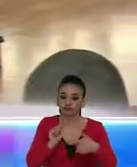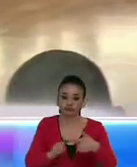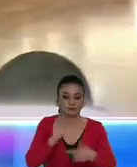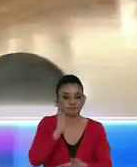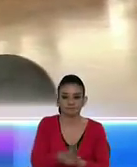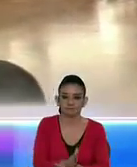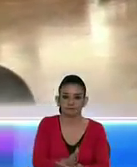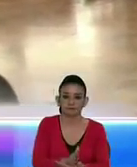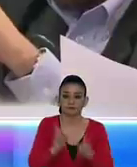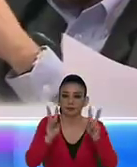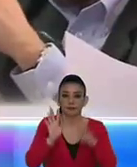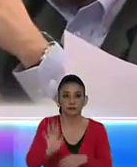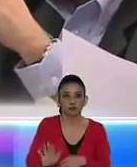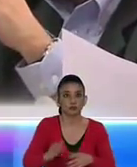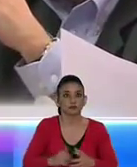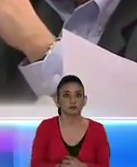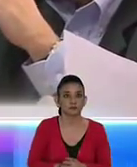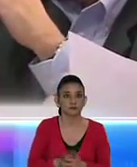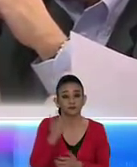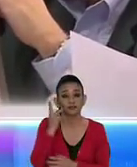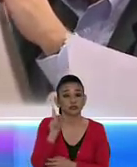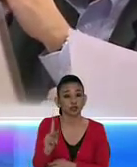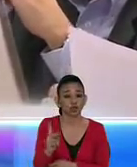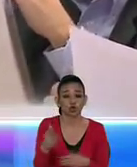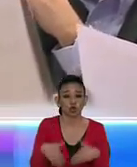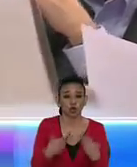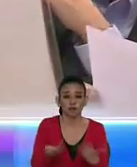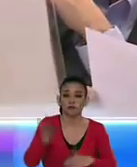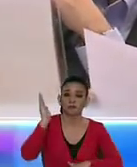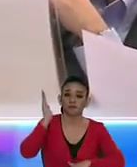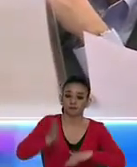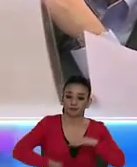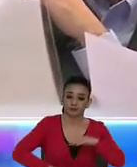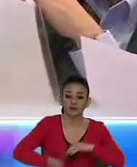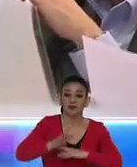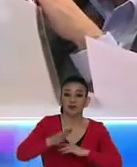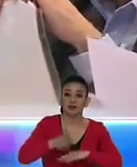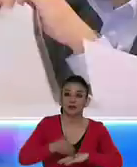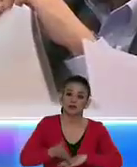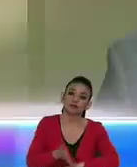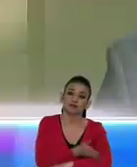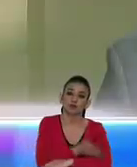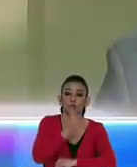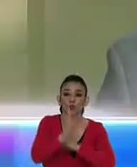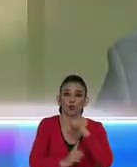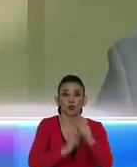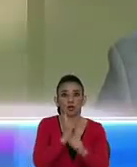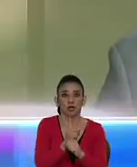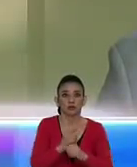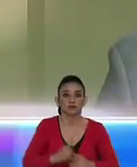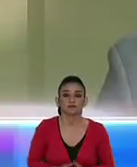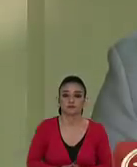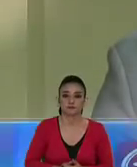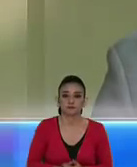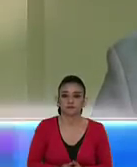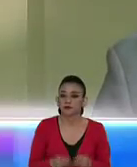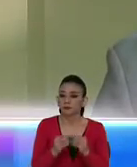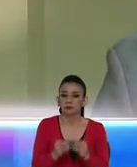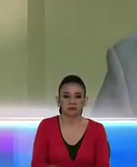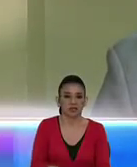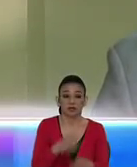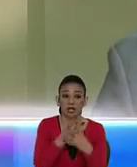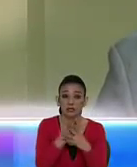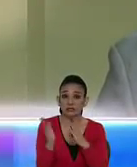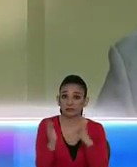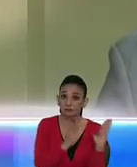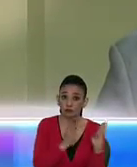este caso, pues dichas medidas habrían caducado al ser emitidas hace más de un año. se deje sin efecto esa gravosa prisión preventiva